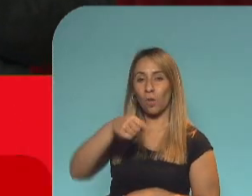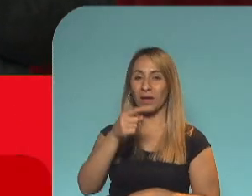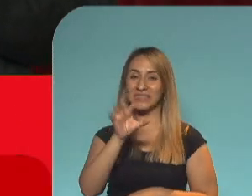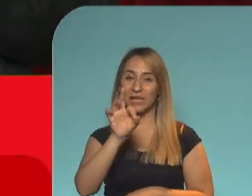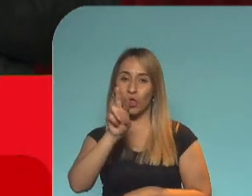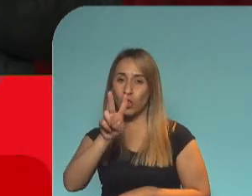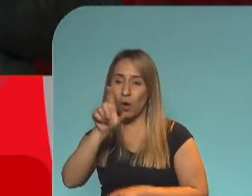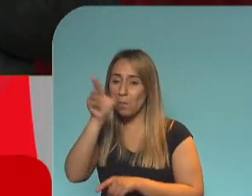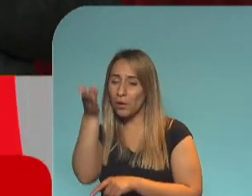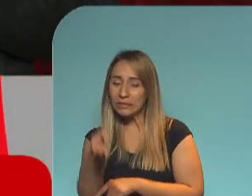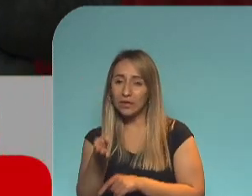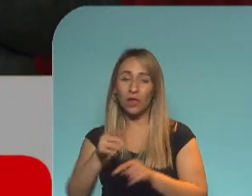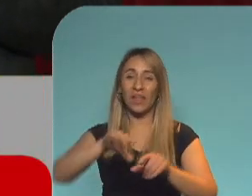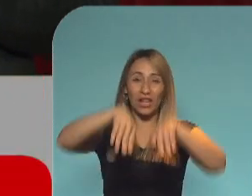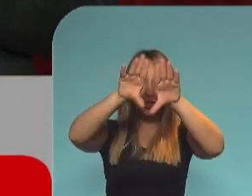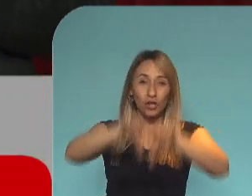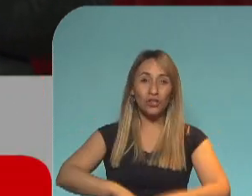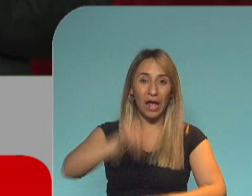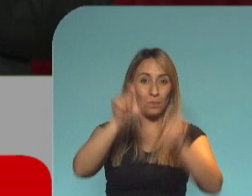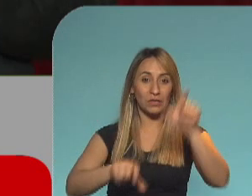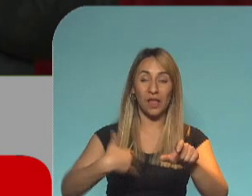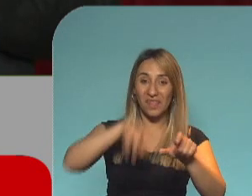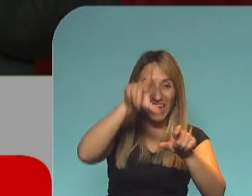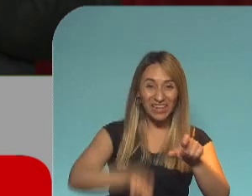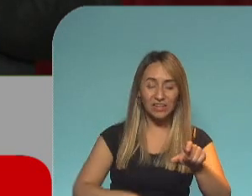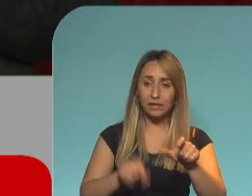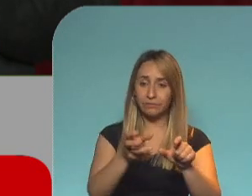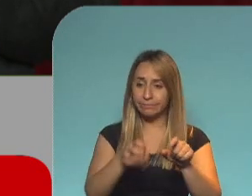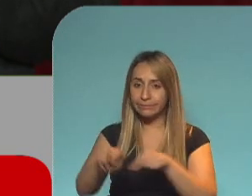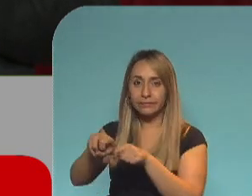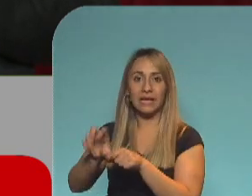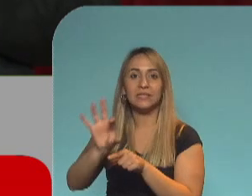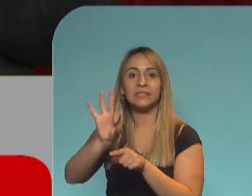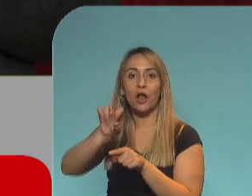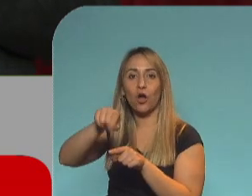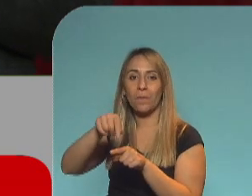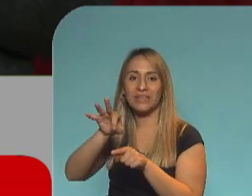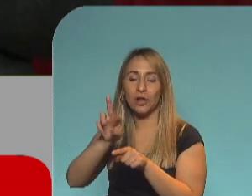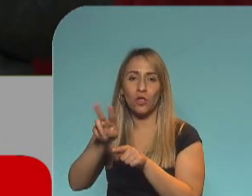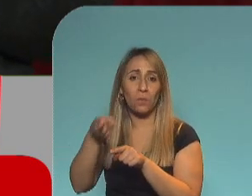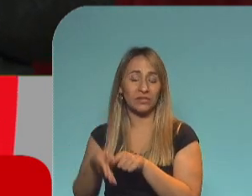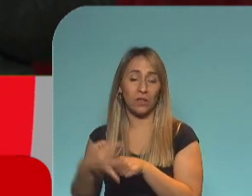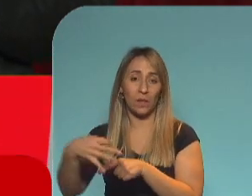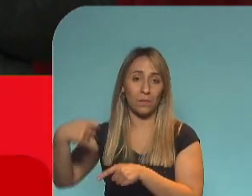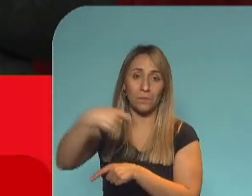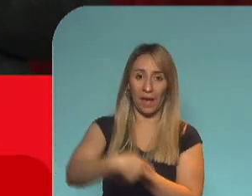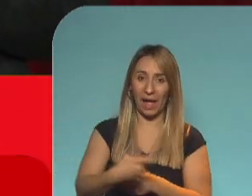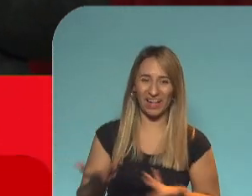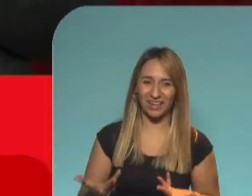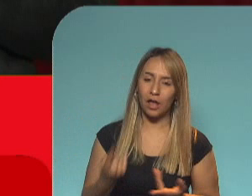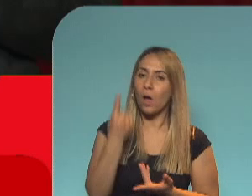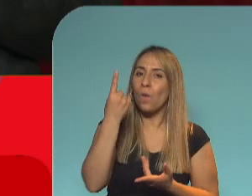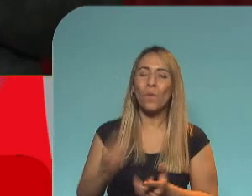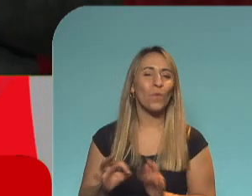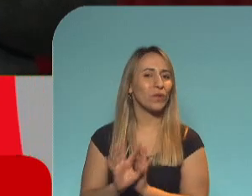los argentinos. Claro. Se entiende que esta es una situación extraordinaria. El año